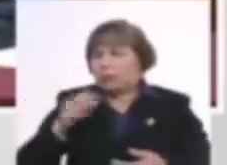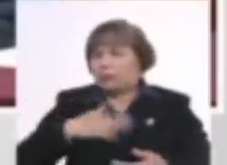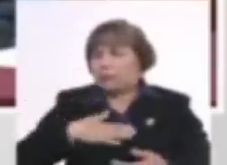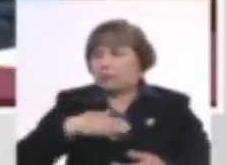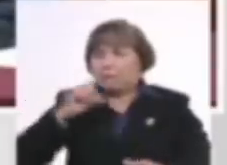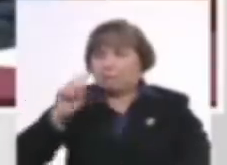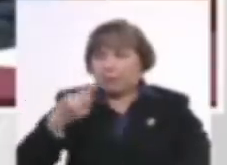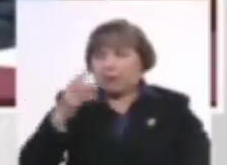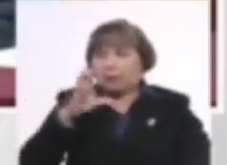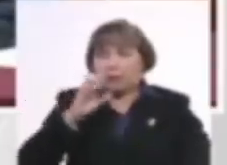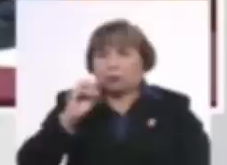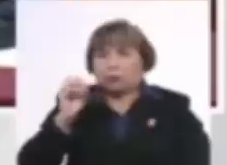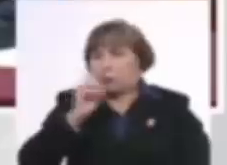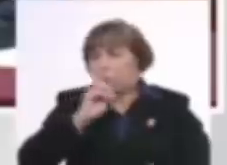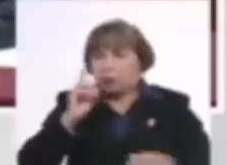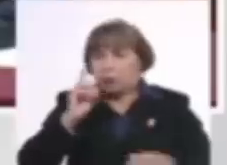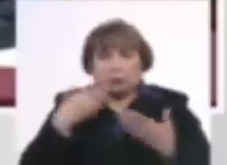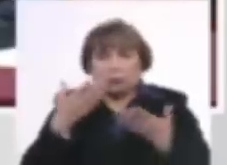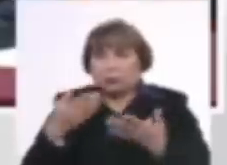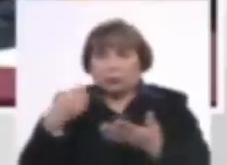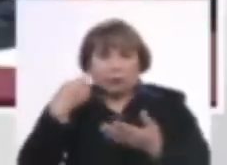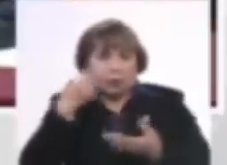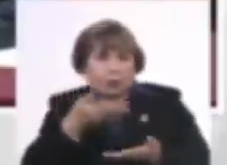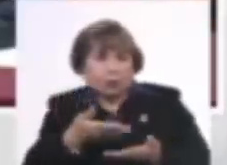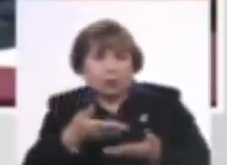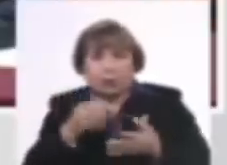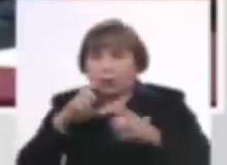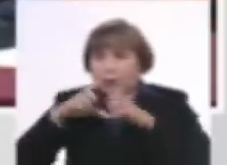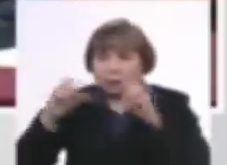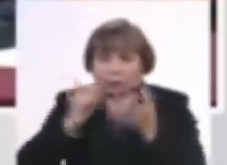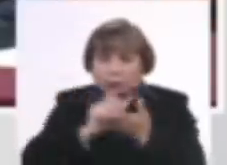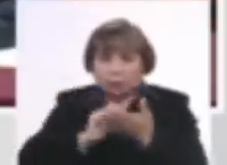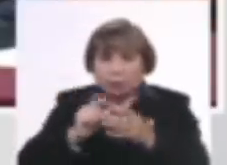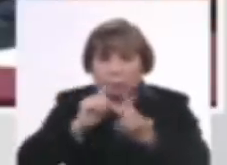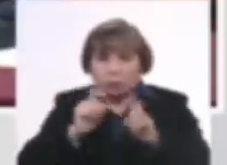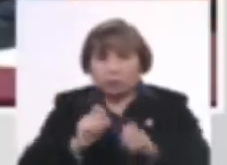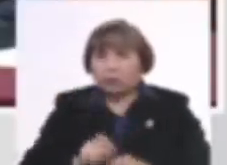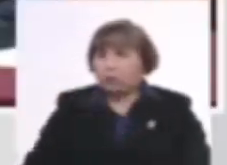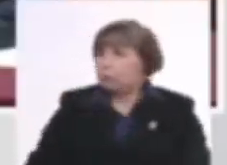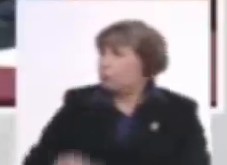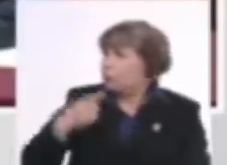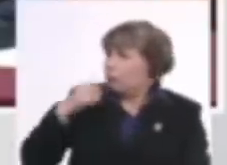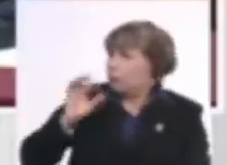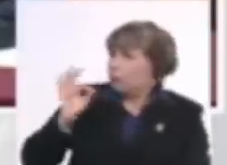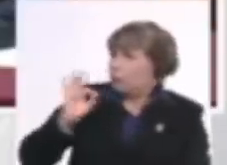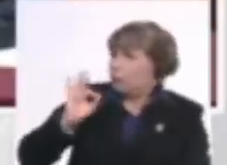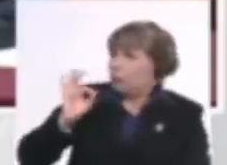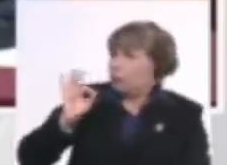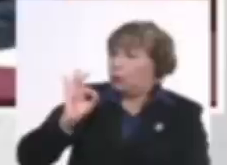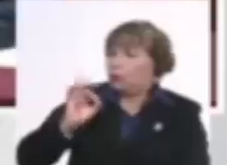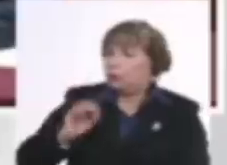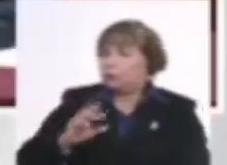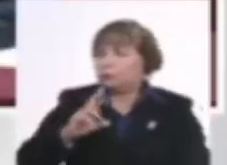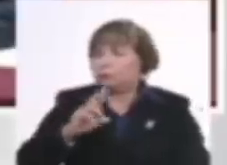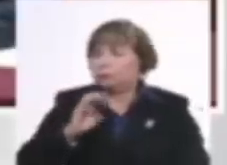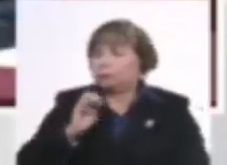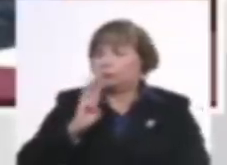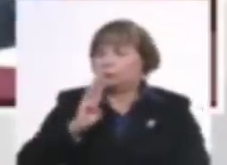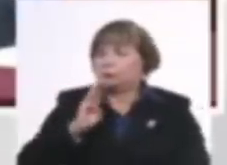sueldo, 1.500. ¿Y usted no recibía algún, no emitía recibo alguno? No.